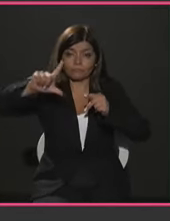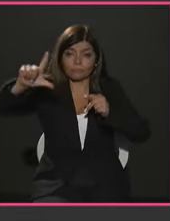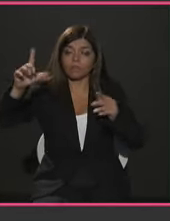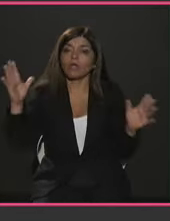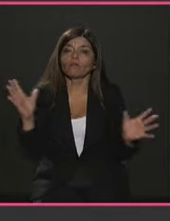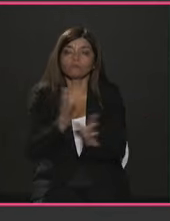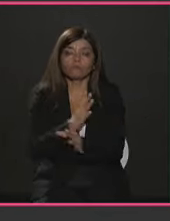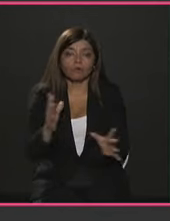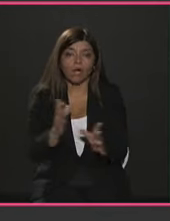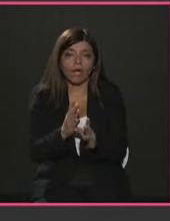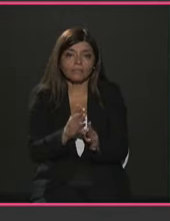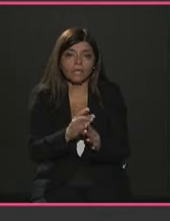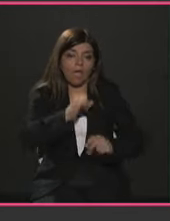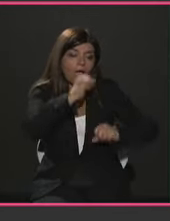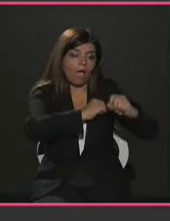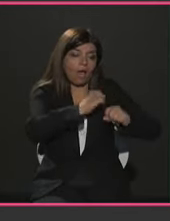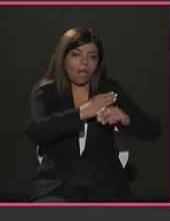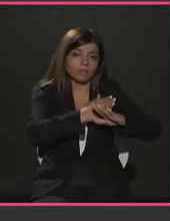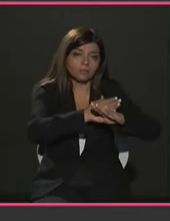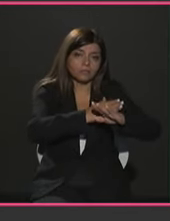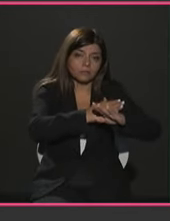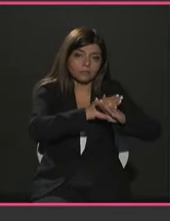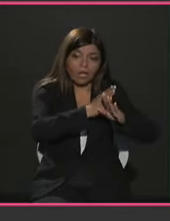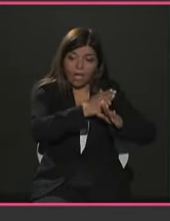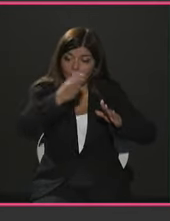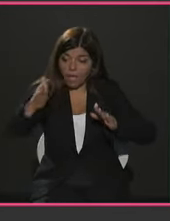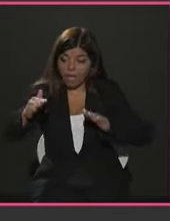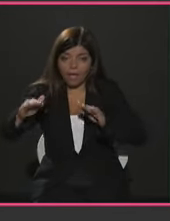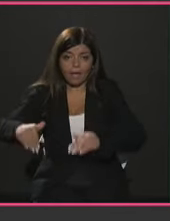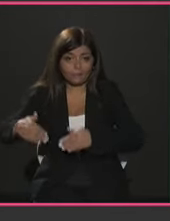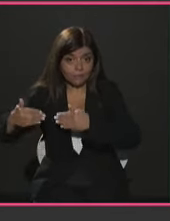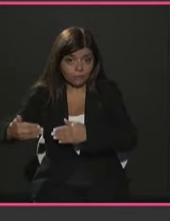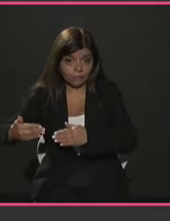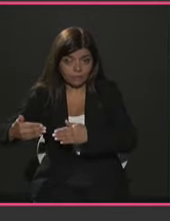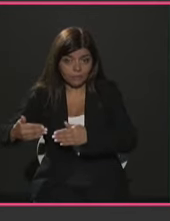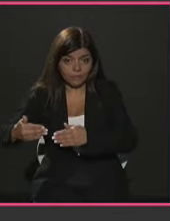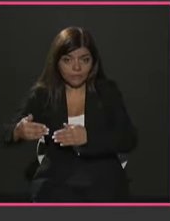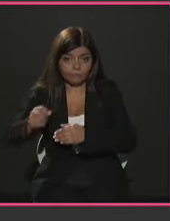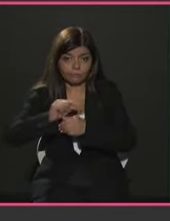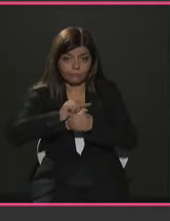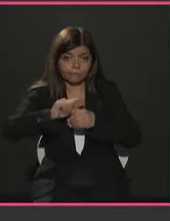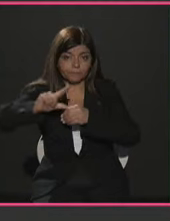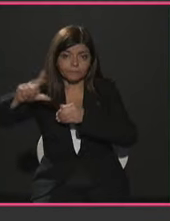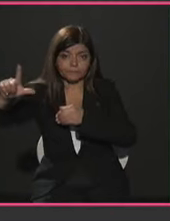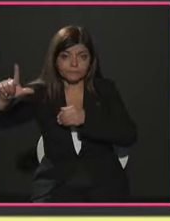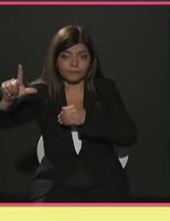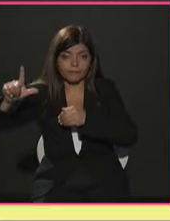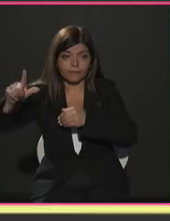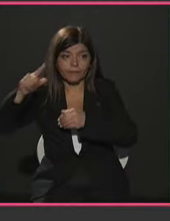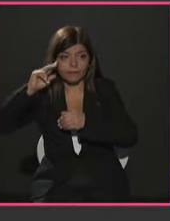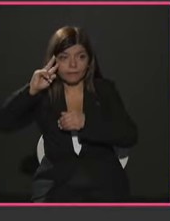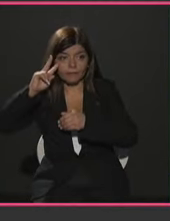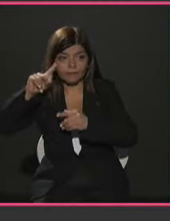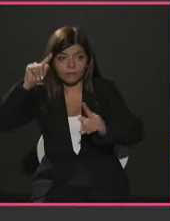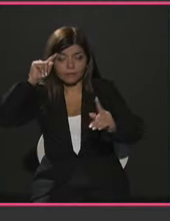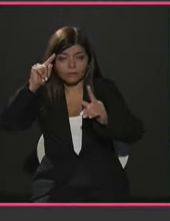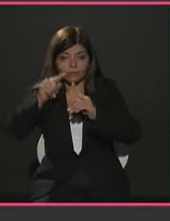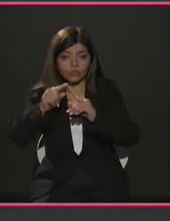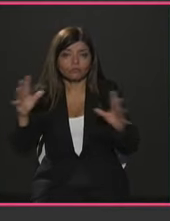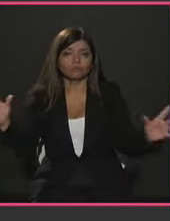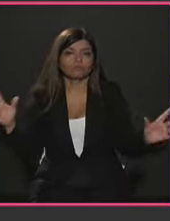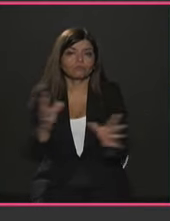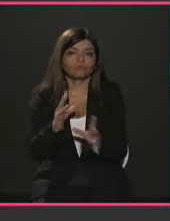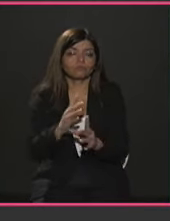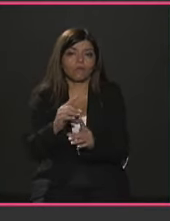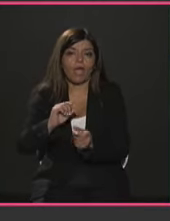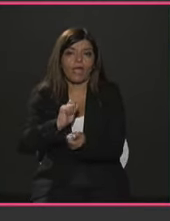desde lo preindustrial hasta ahora y esto está llevando a impactos